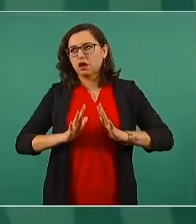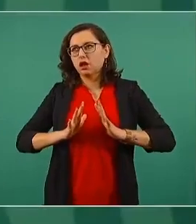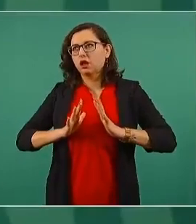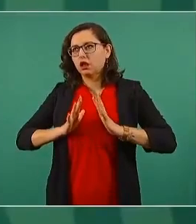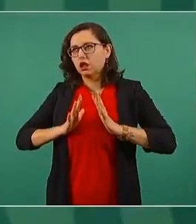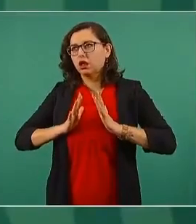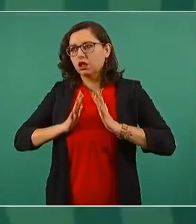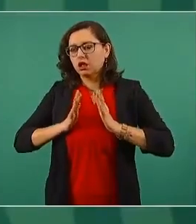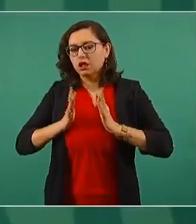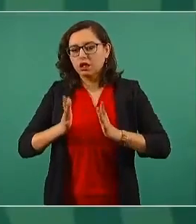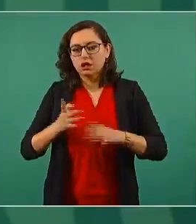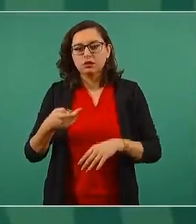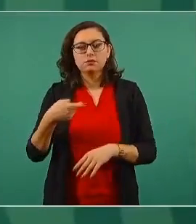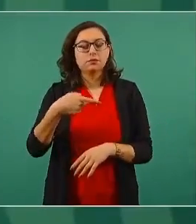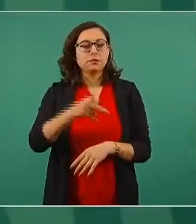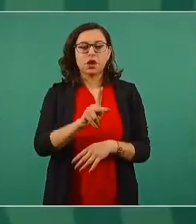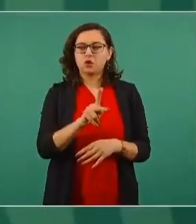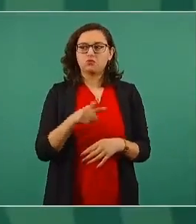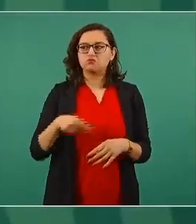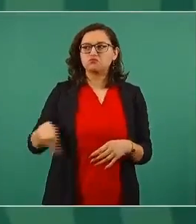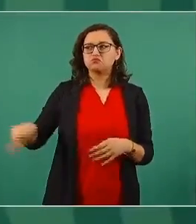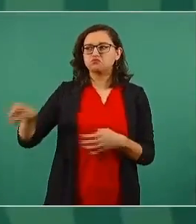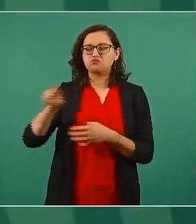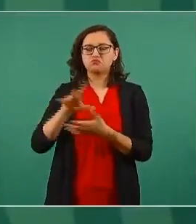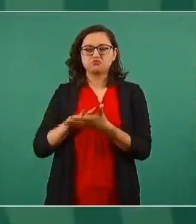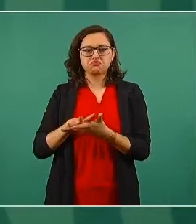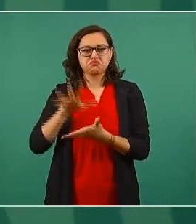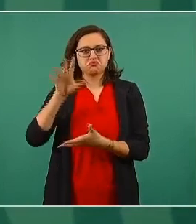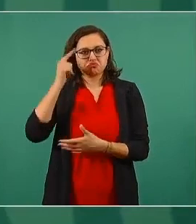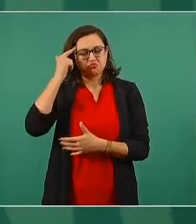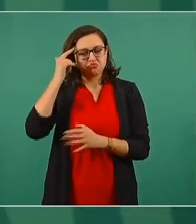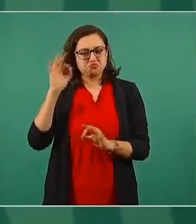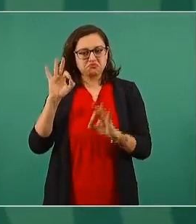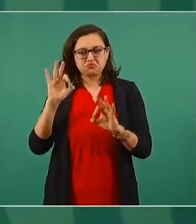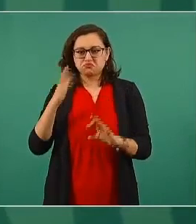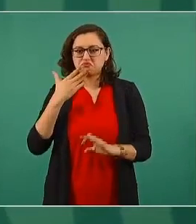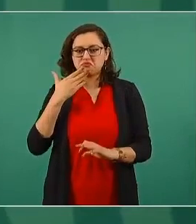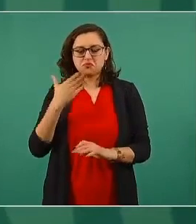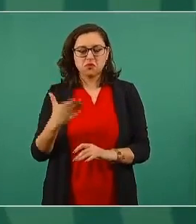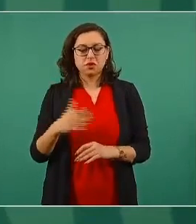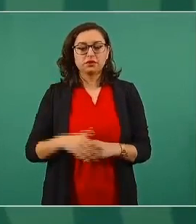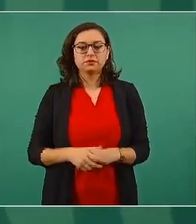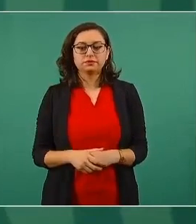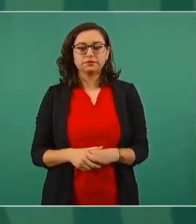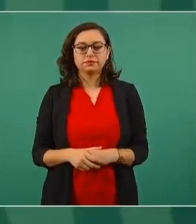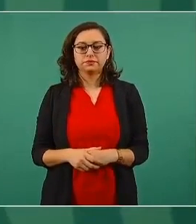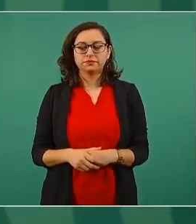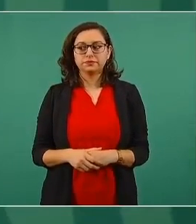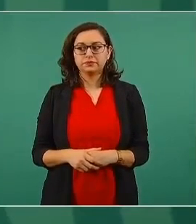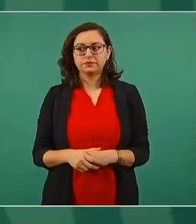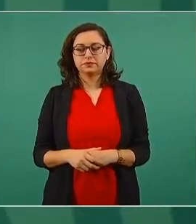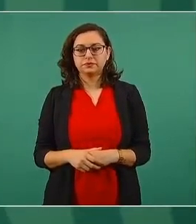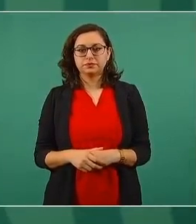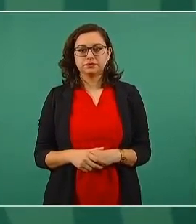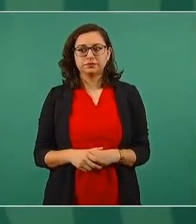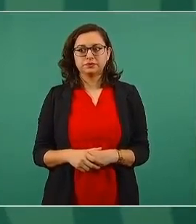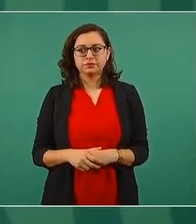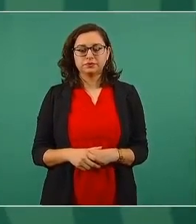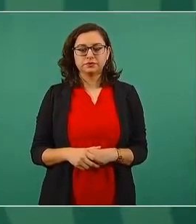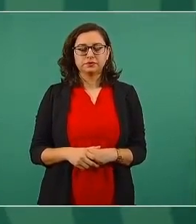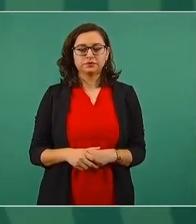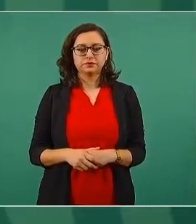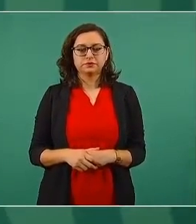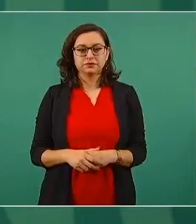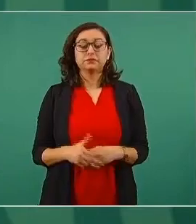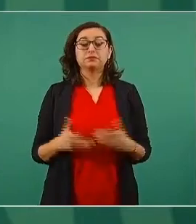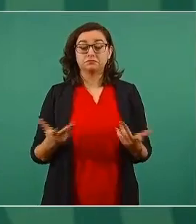de la gente está muy despierta, muy consciente, y podemos lograr